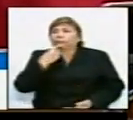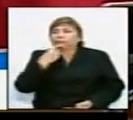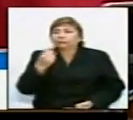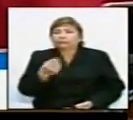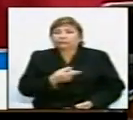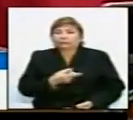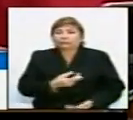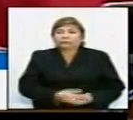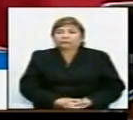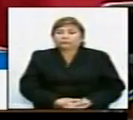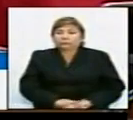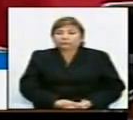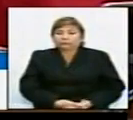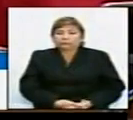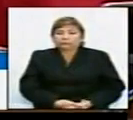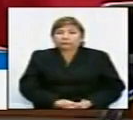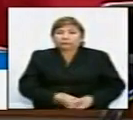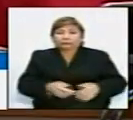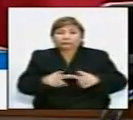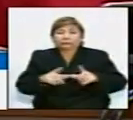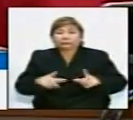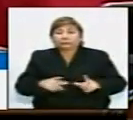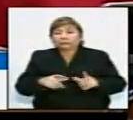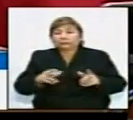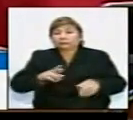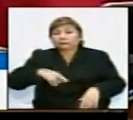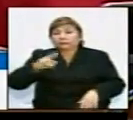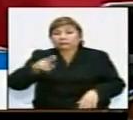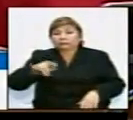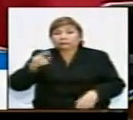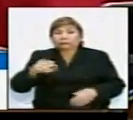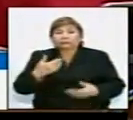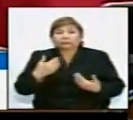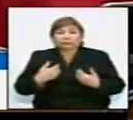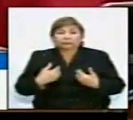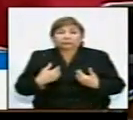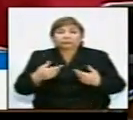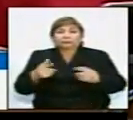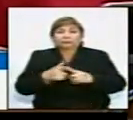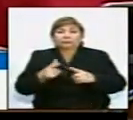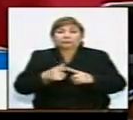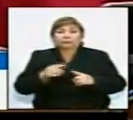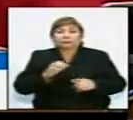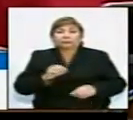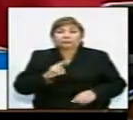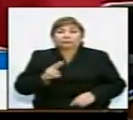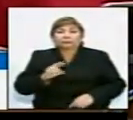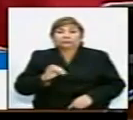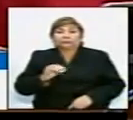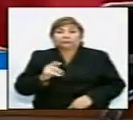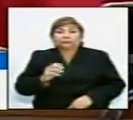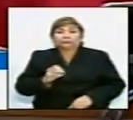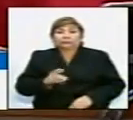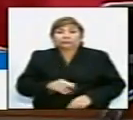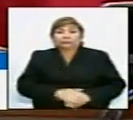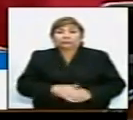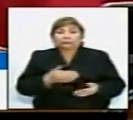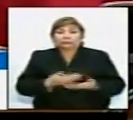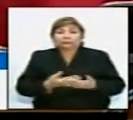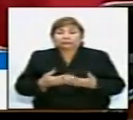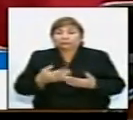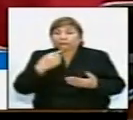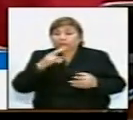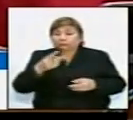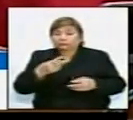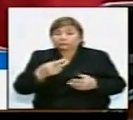los gobiernos locales y regionales los que tienen la gestión del territorio. Siguiente. Para entrar a la